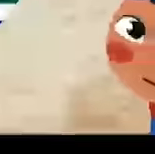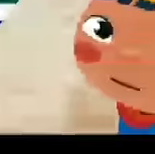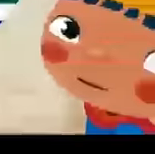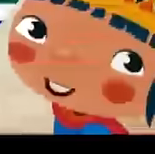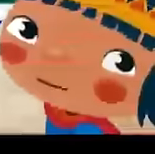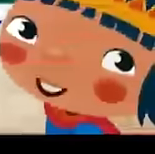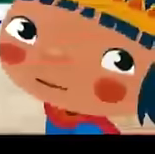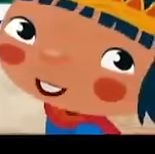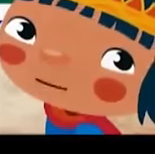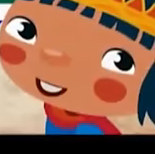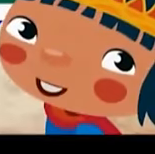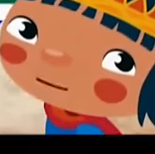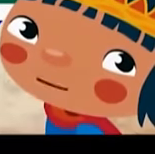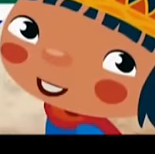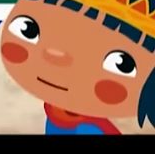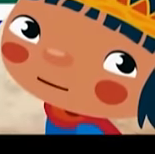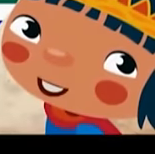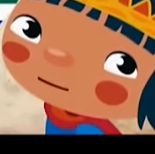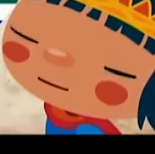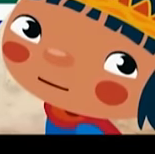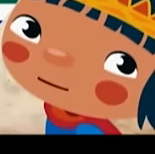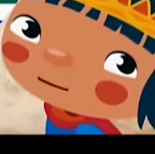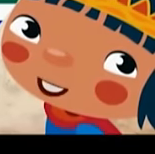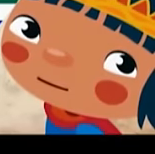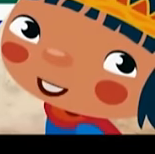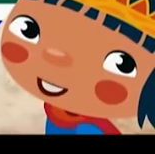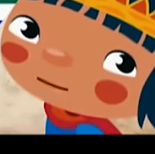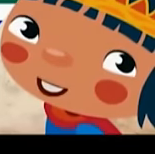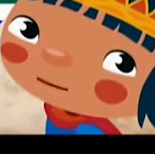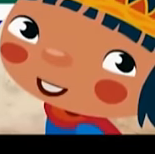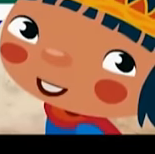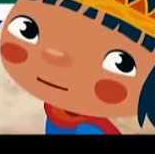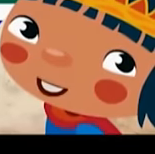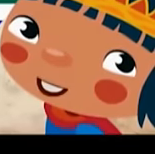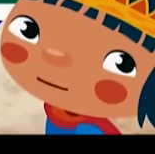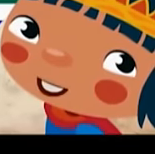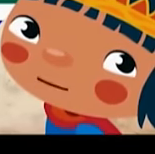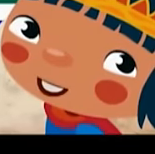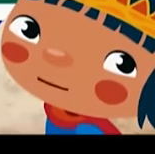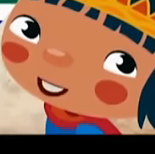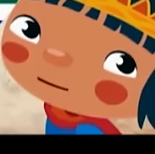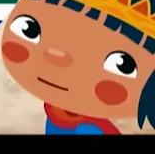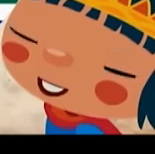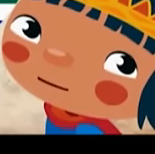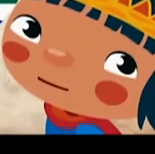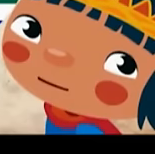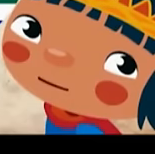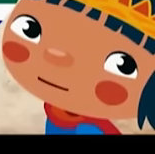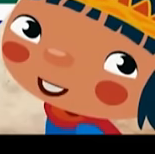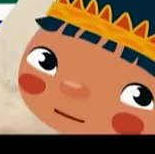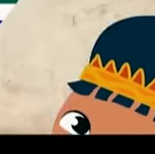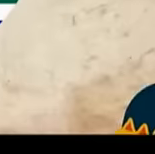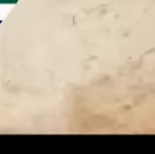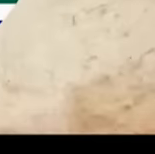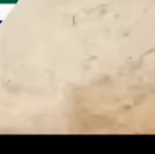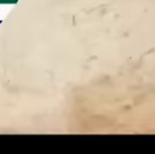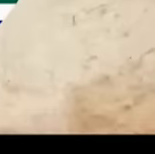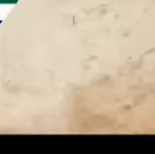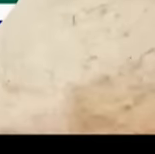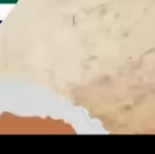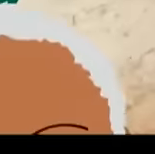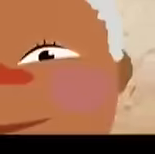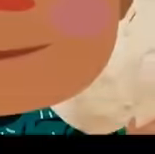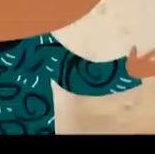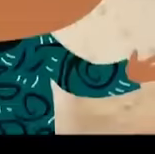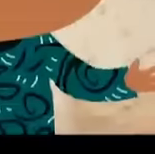de su ayuda para llegar a tener un país justo para todos. Así logró que blancos y negros trabajen juntos por la paz de Sudáfrica. Tú también